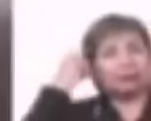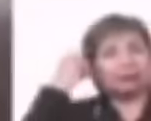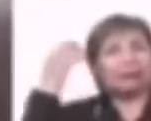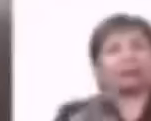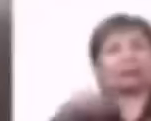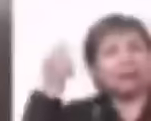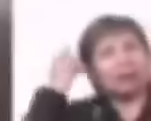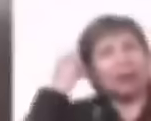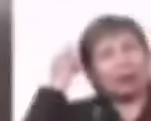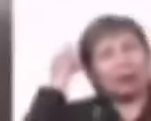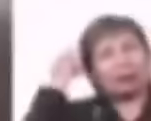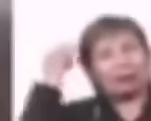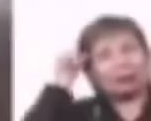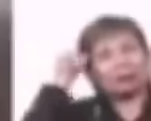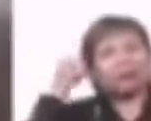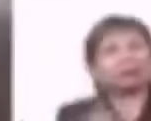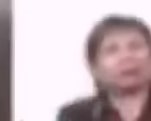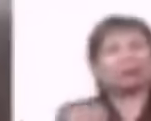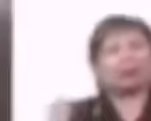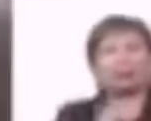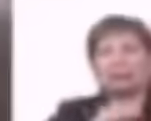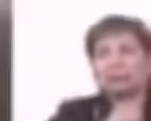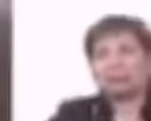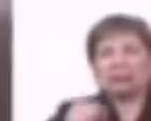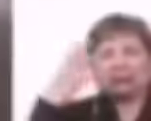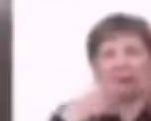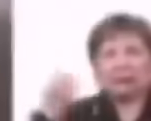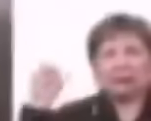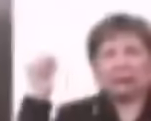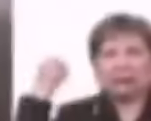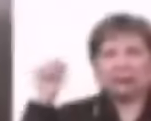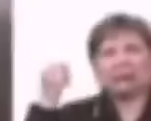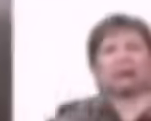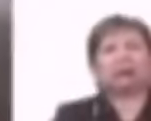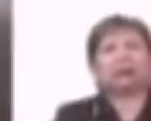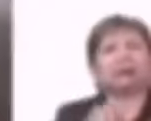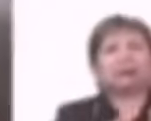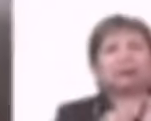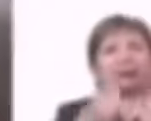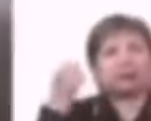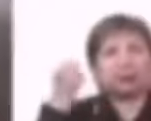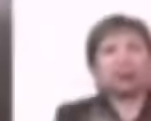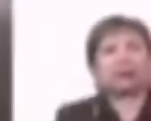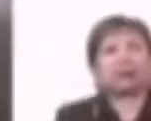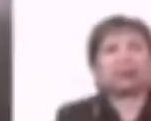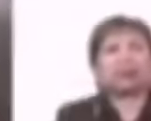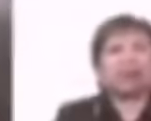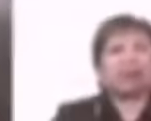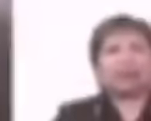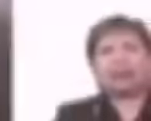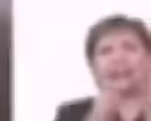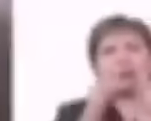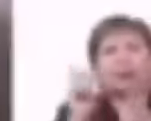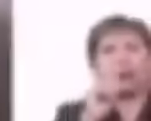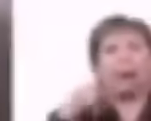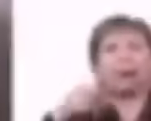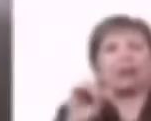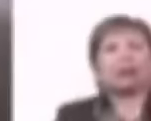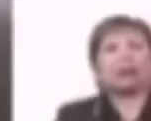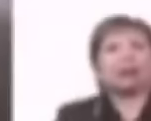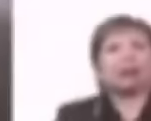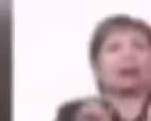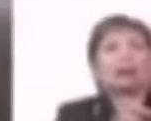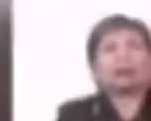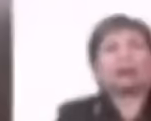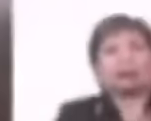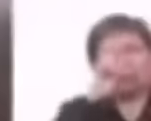caos mental en las personas y esa violencia que nace del corazón para seguir posesionándose de las calles y no permitiendo que el